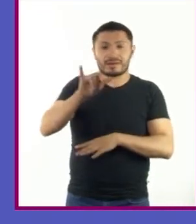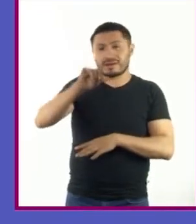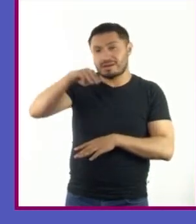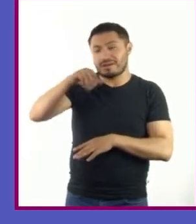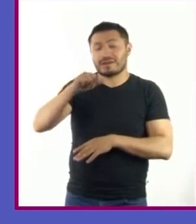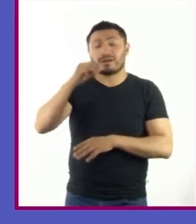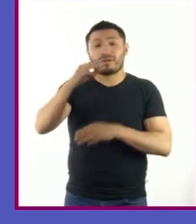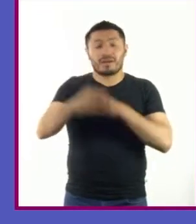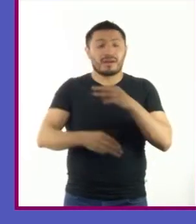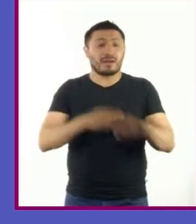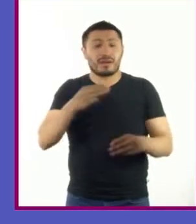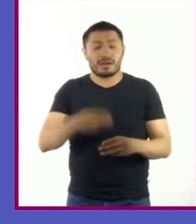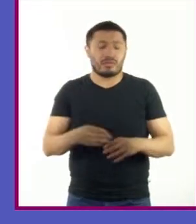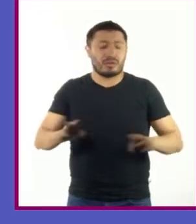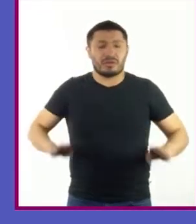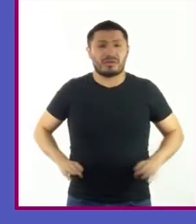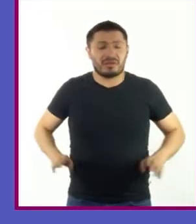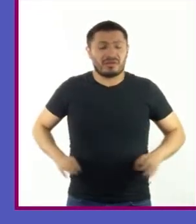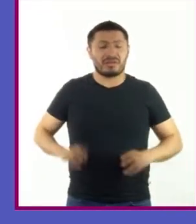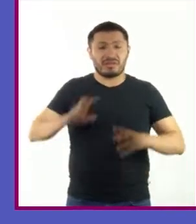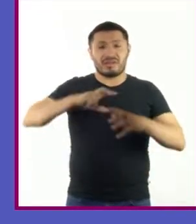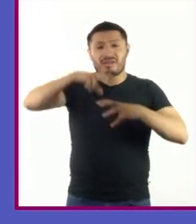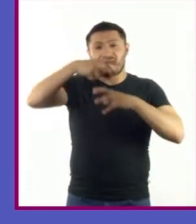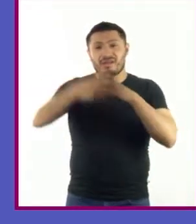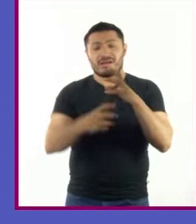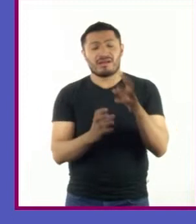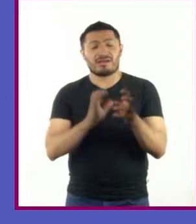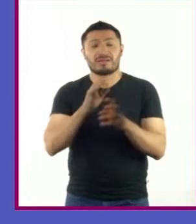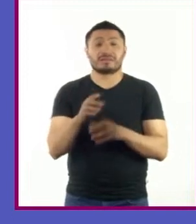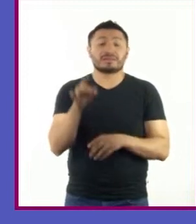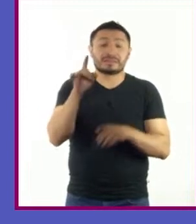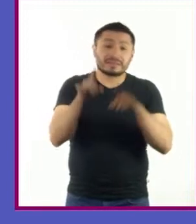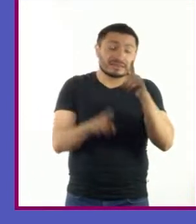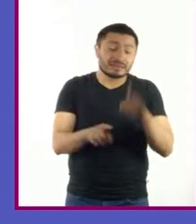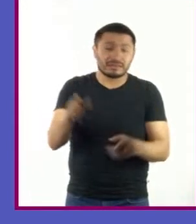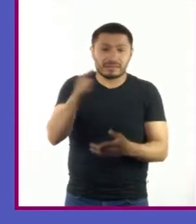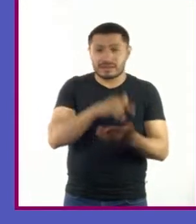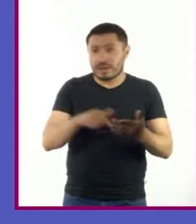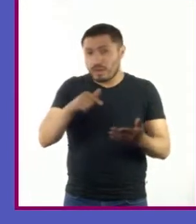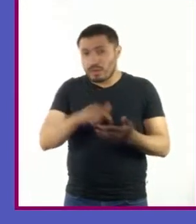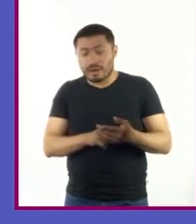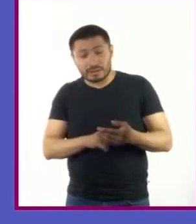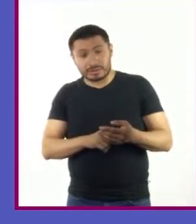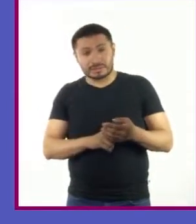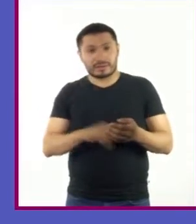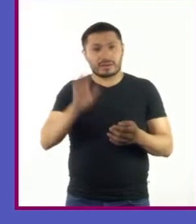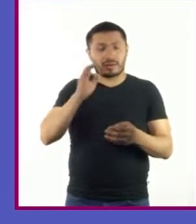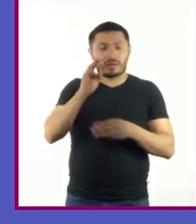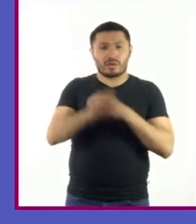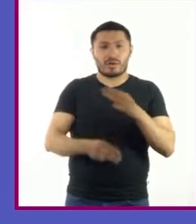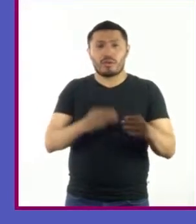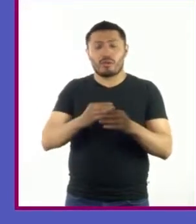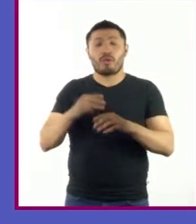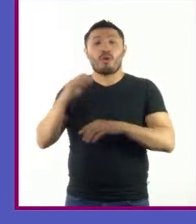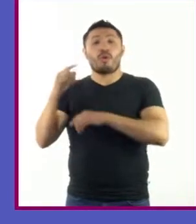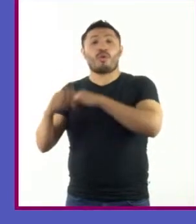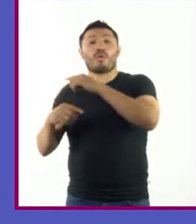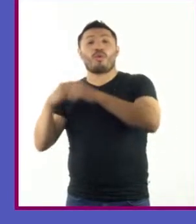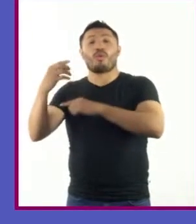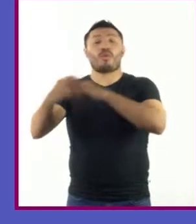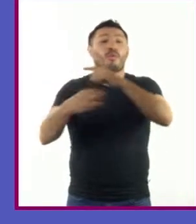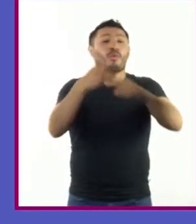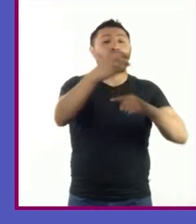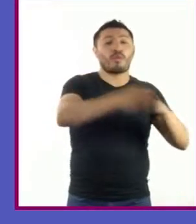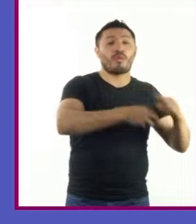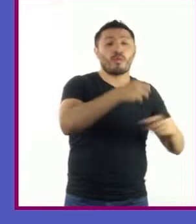patrones meteorológicos de largo plazo que varían según el lugar. Conforme la Tierra sigue su curso y su rotación